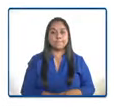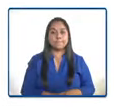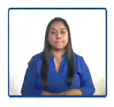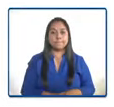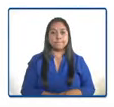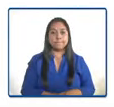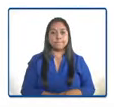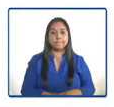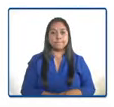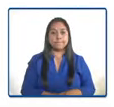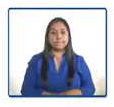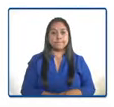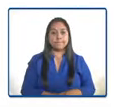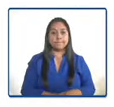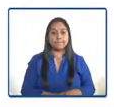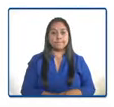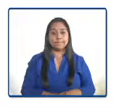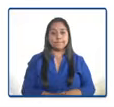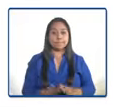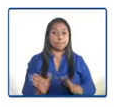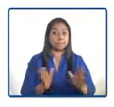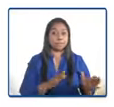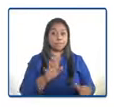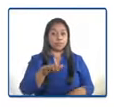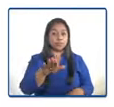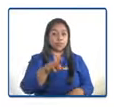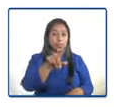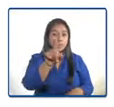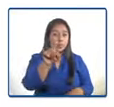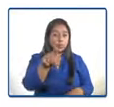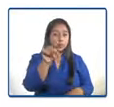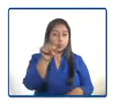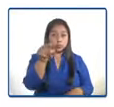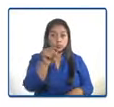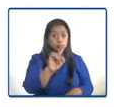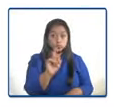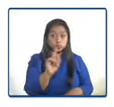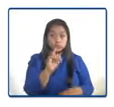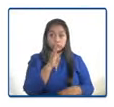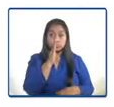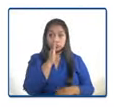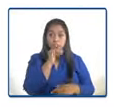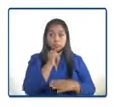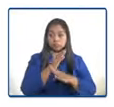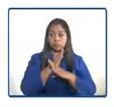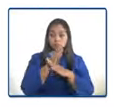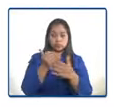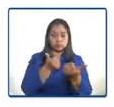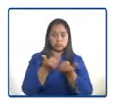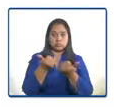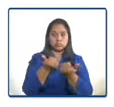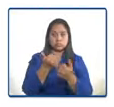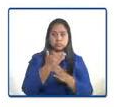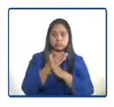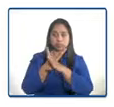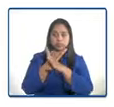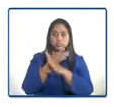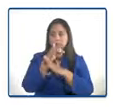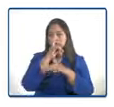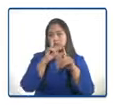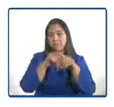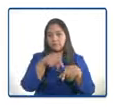Muy bien. Si usted no puede administrar la protección, probablemente tampoco pueda administrar su